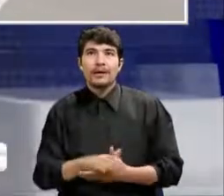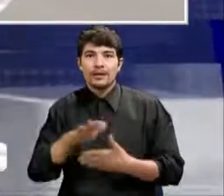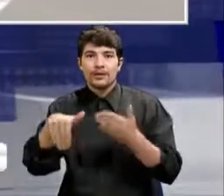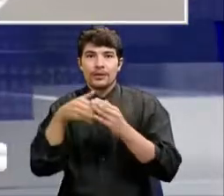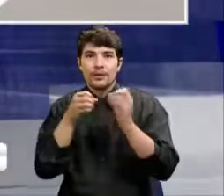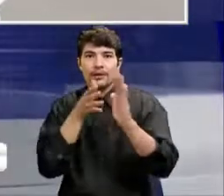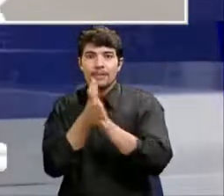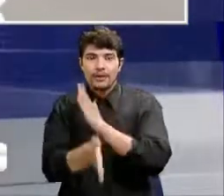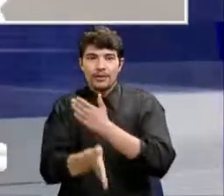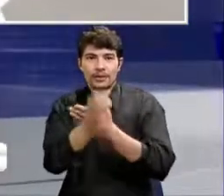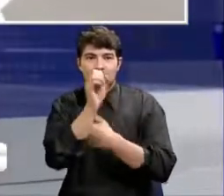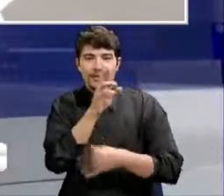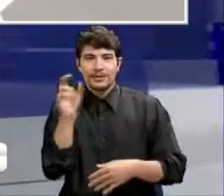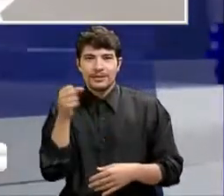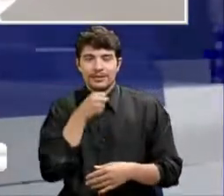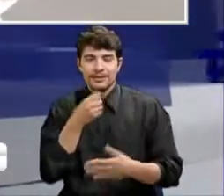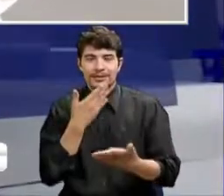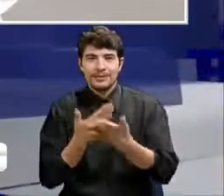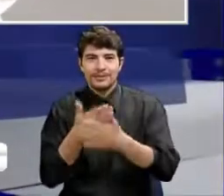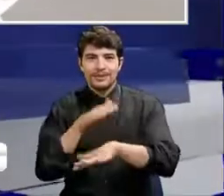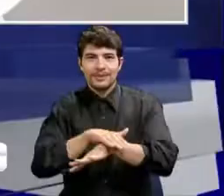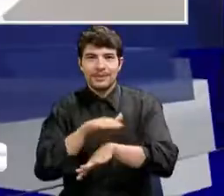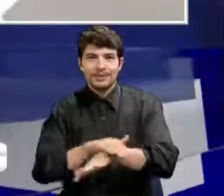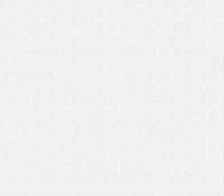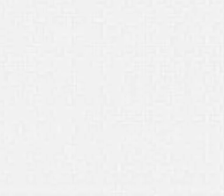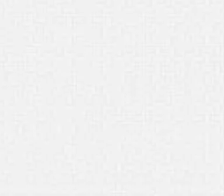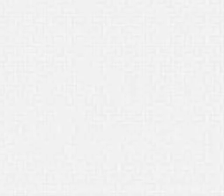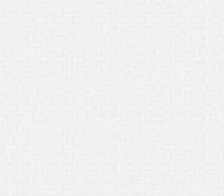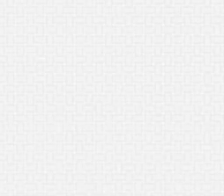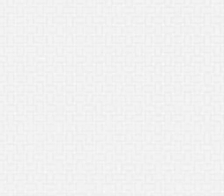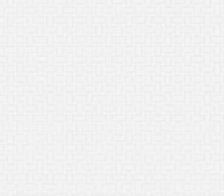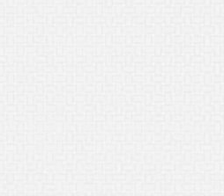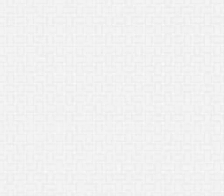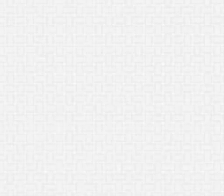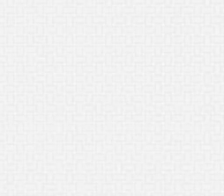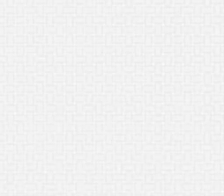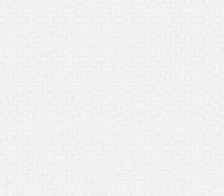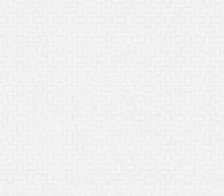centro de la ciudad continúen ustedes en estudio muy buenas tardes